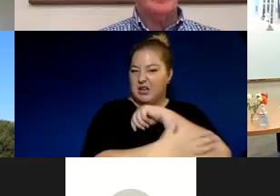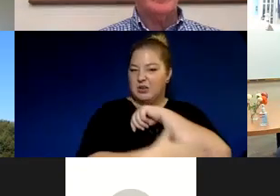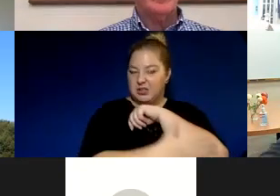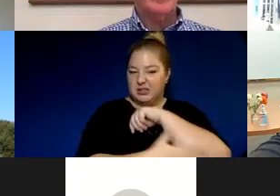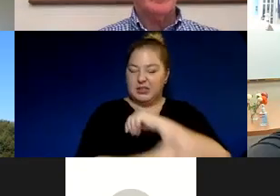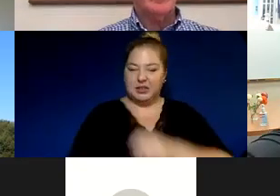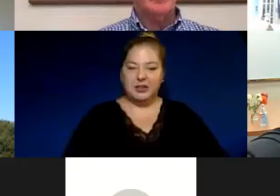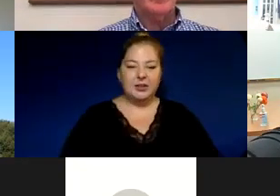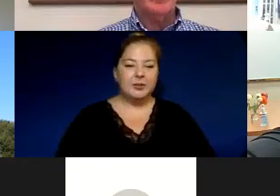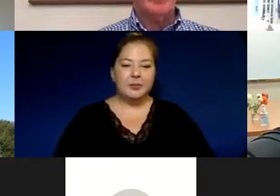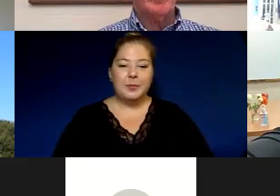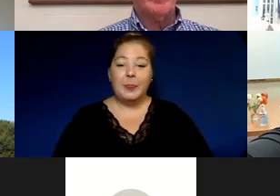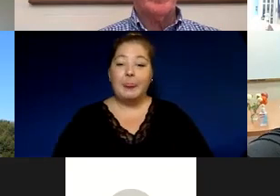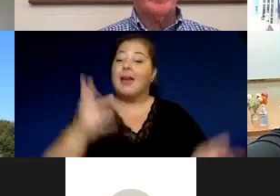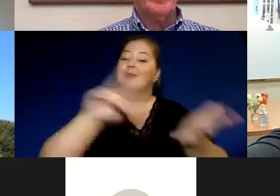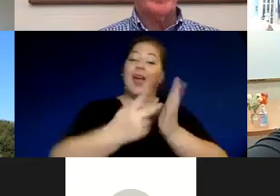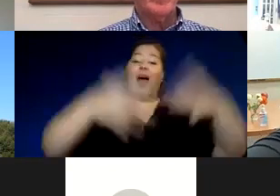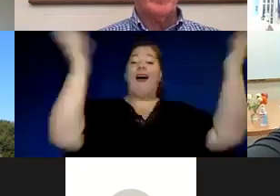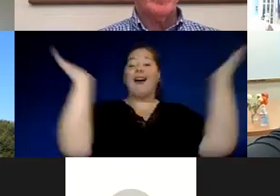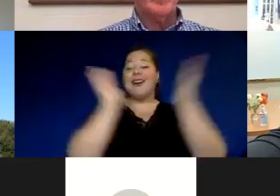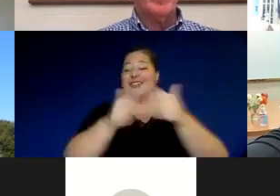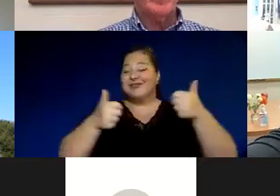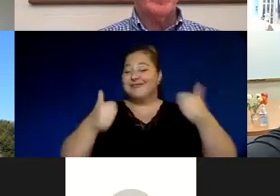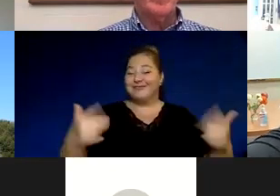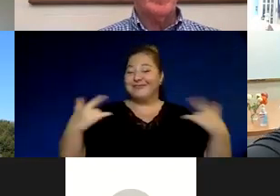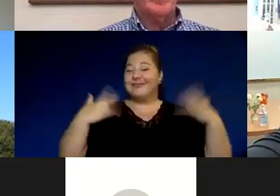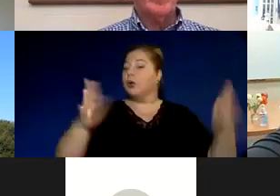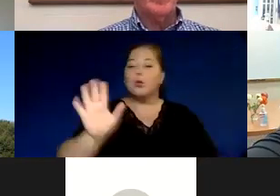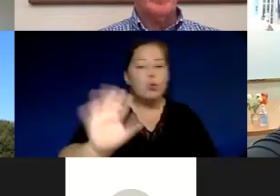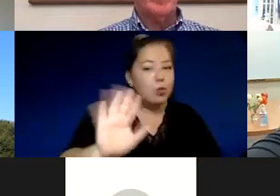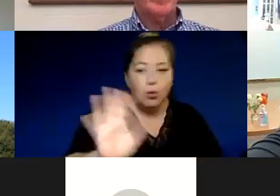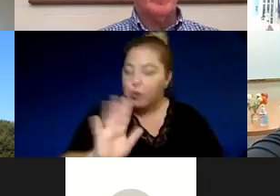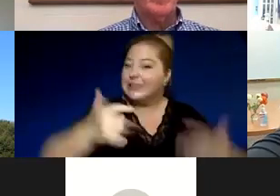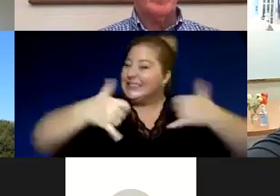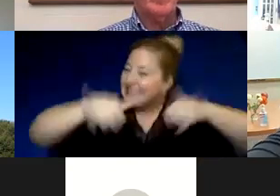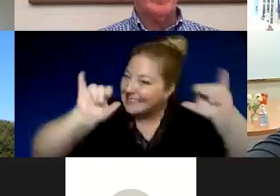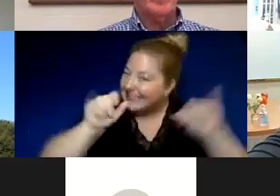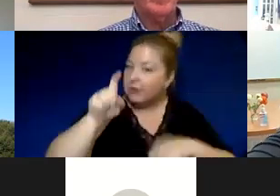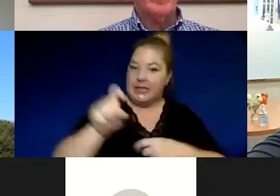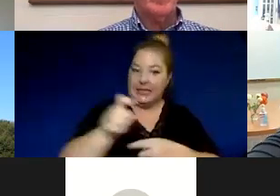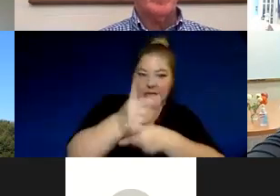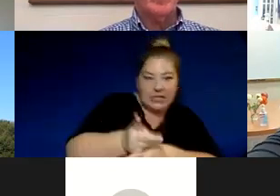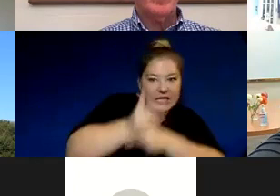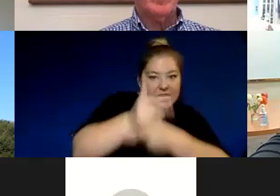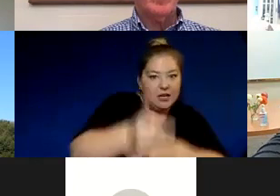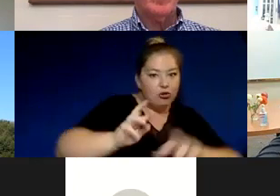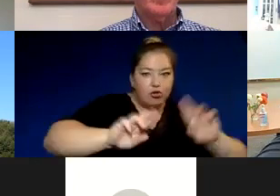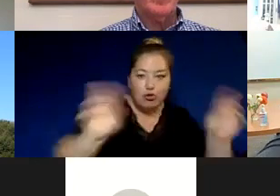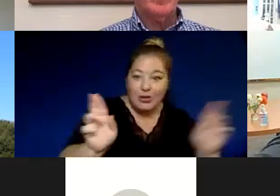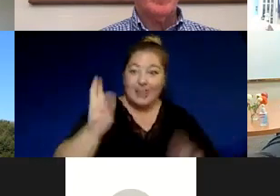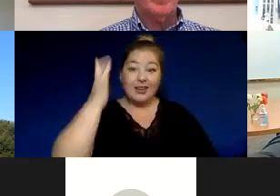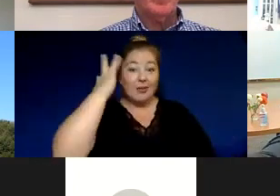redujo el nivel de gravedad. Pero de todas formas, les queremos dejar saber a todos de que si